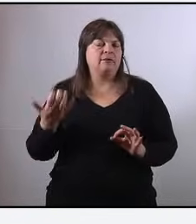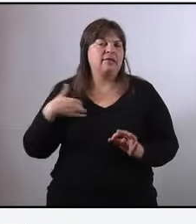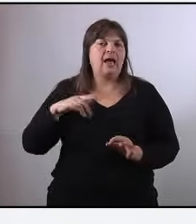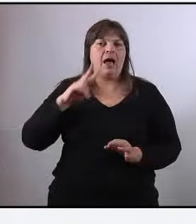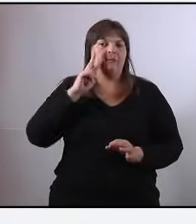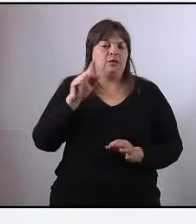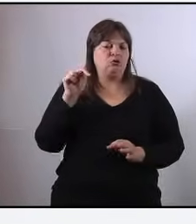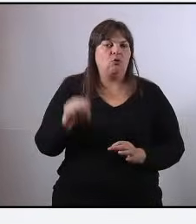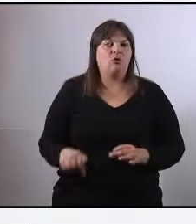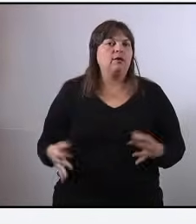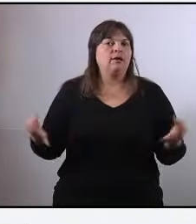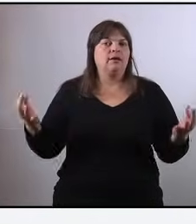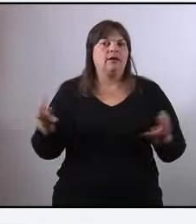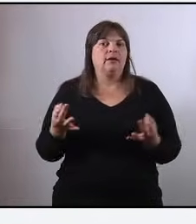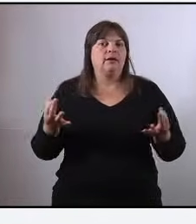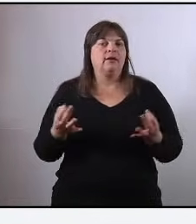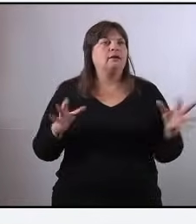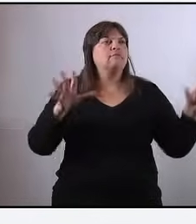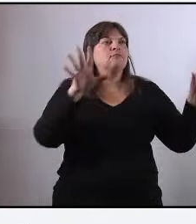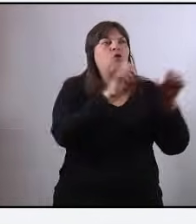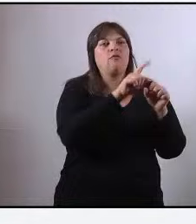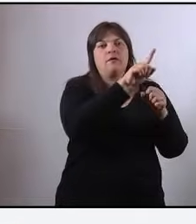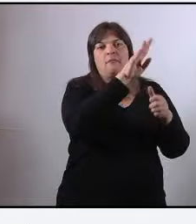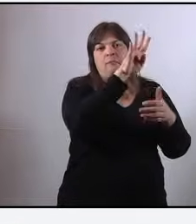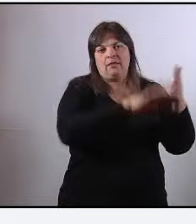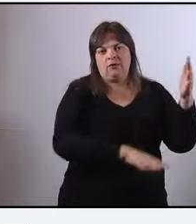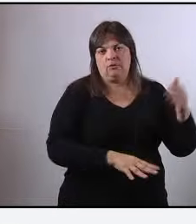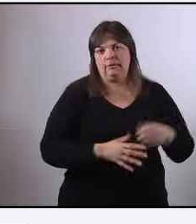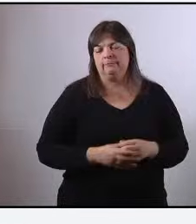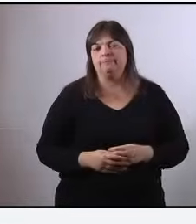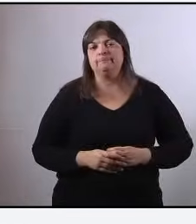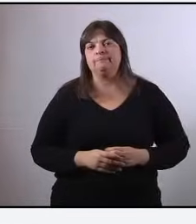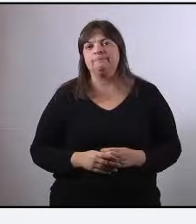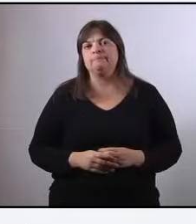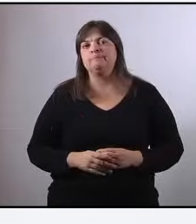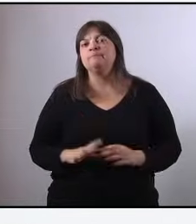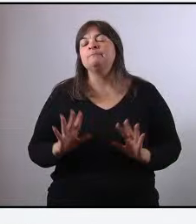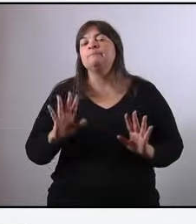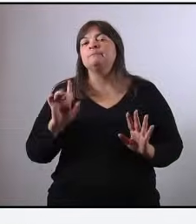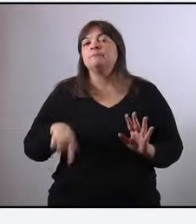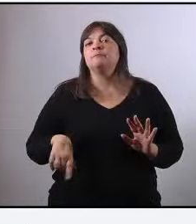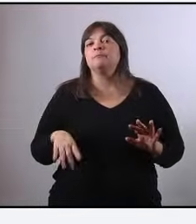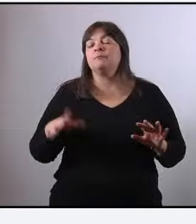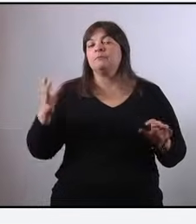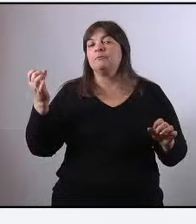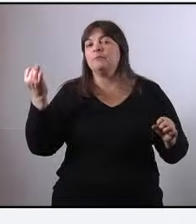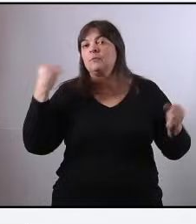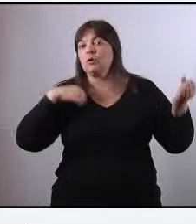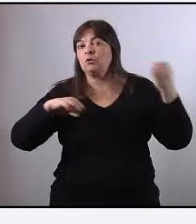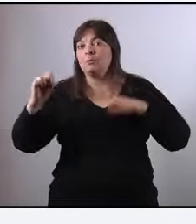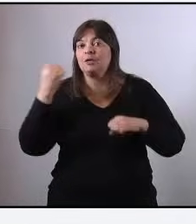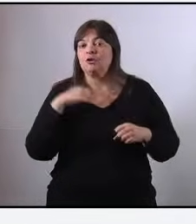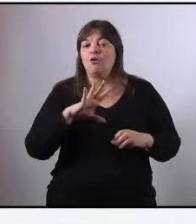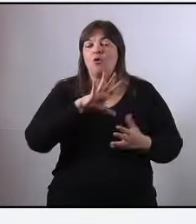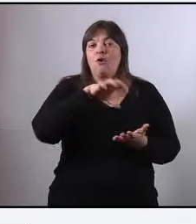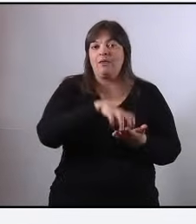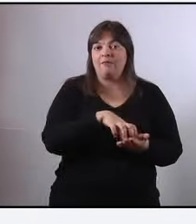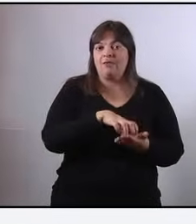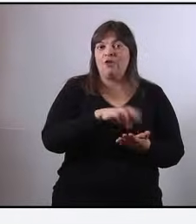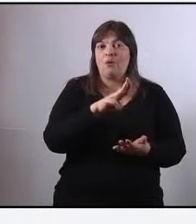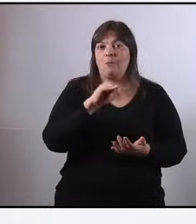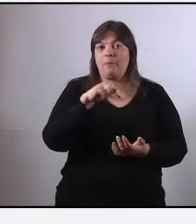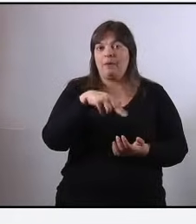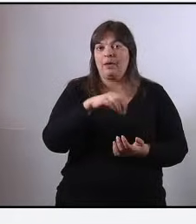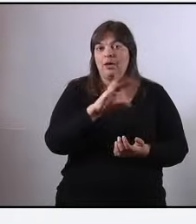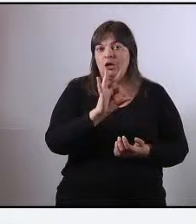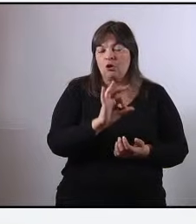hoy, que es ese foco muy concreto y determinado. Y en relación con la actuación de Los Pinos, bueno, pues le trasladamos